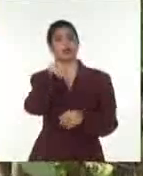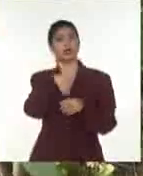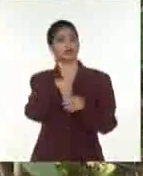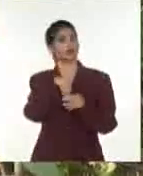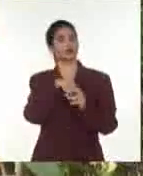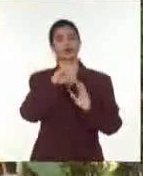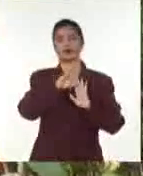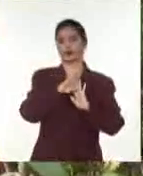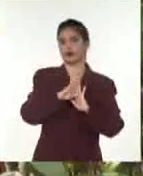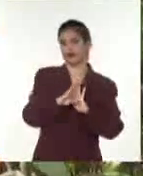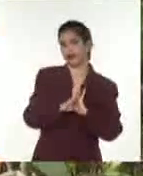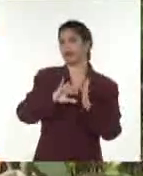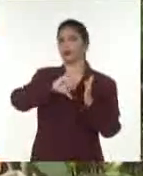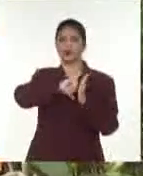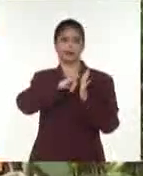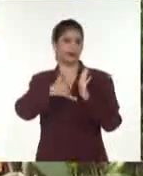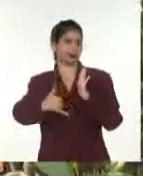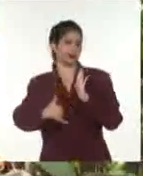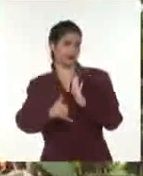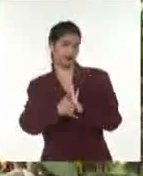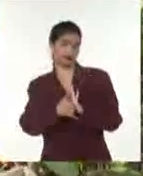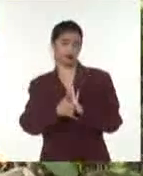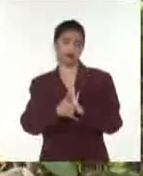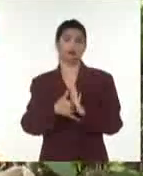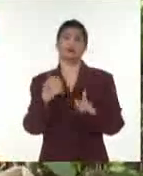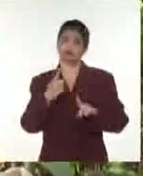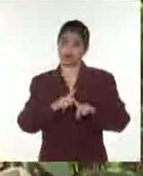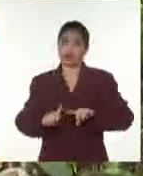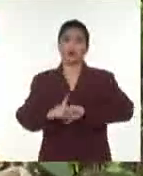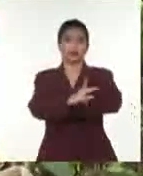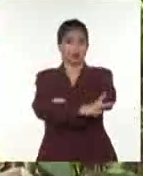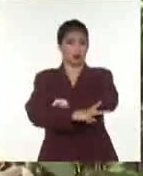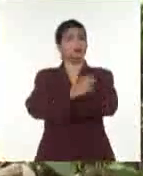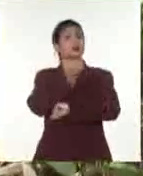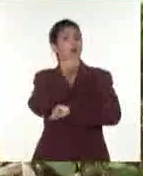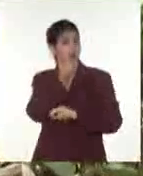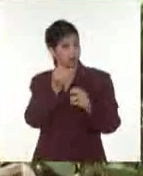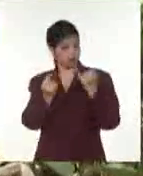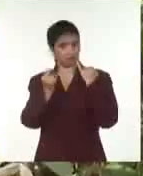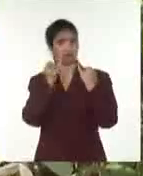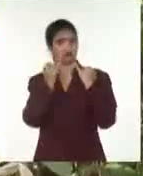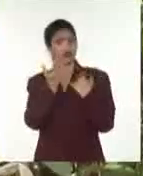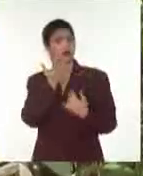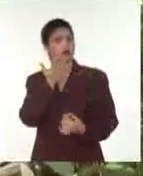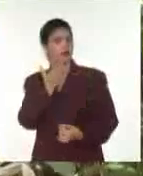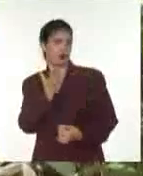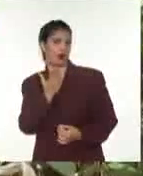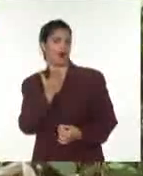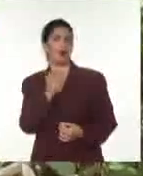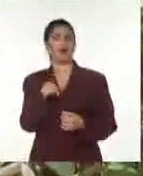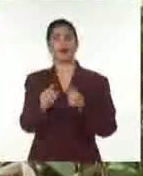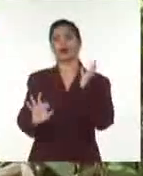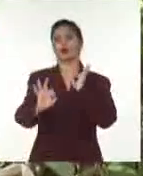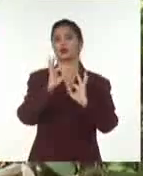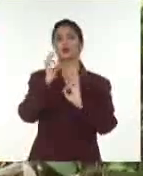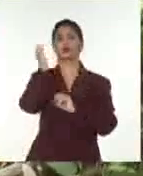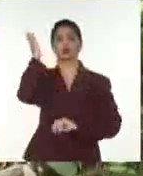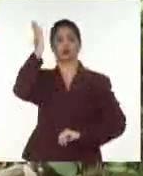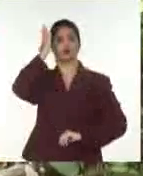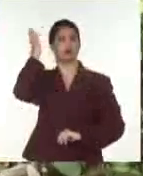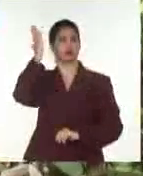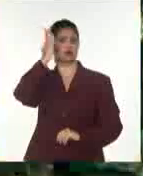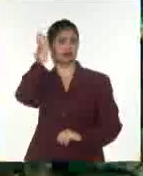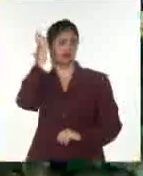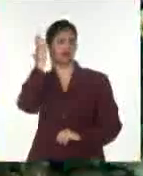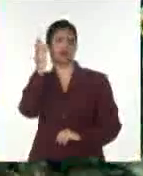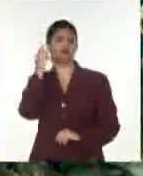como estrategias y en proyectos gubernamentales es fundamental para mitigar los efectos del cambio climático que estamos